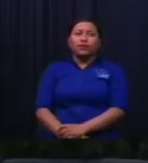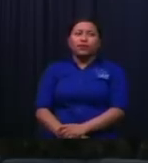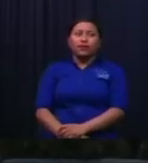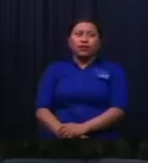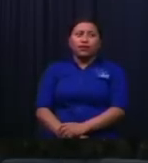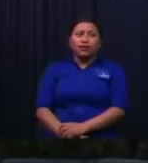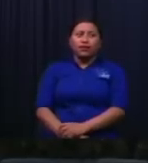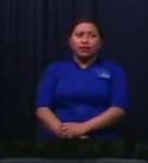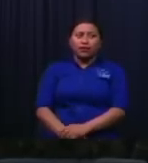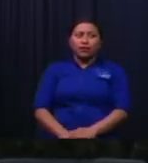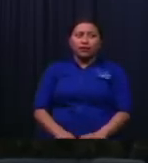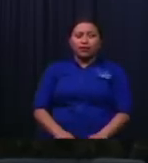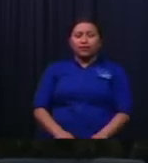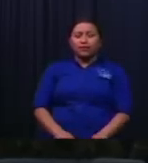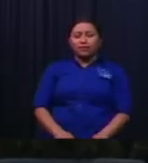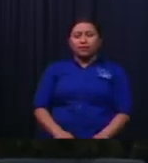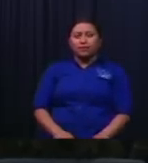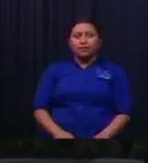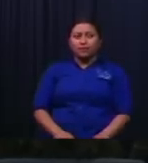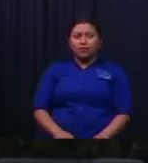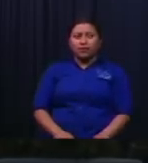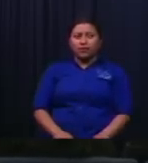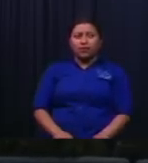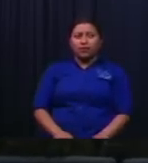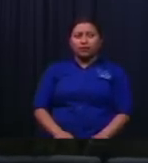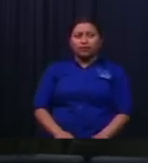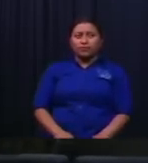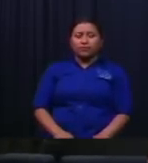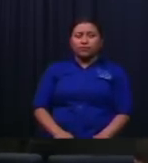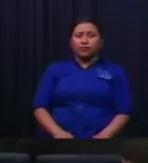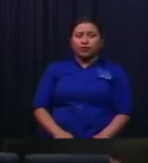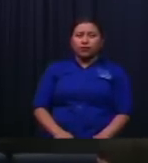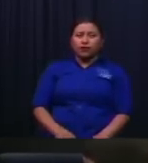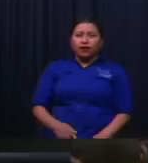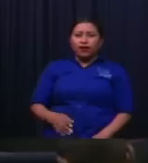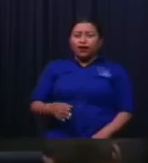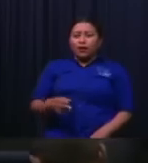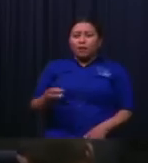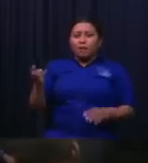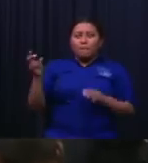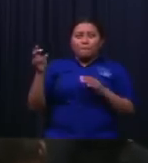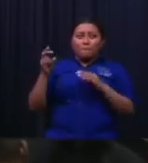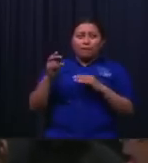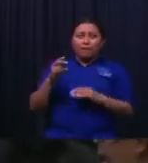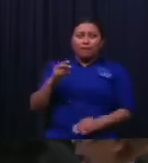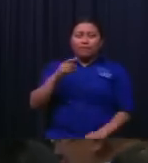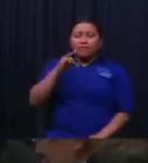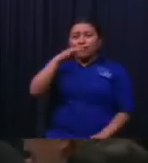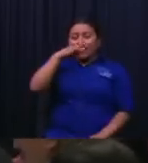preparará la mesa de delante. Mira, hermano, ya como a las 11 de la noche ya me tenía.